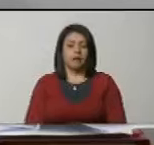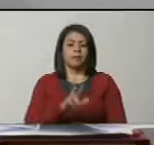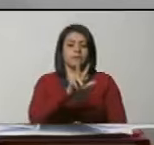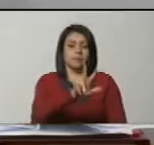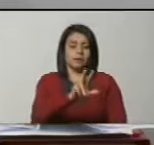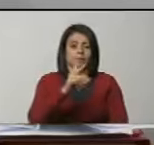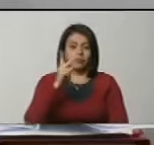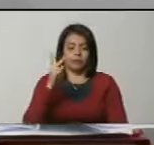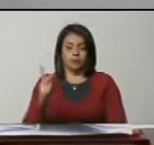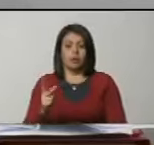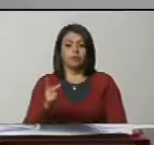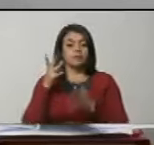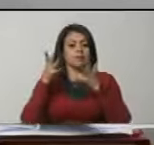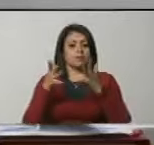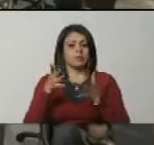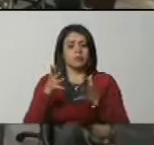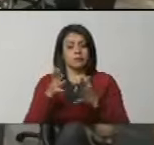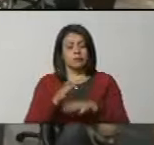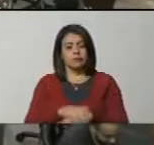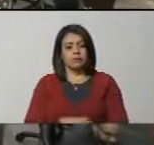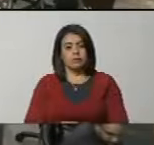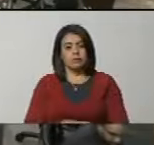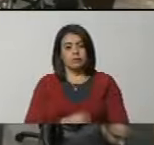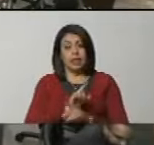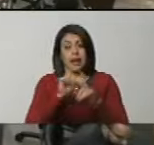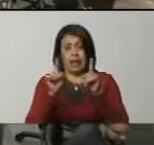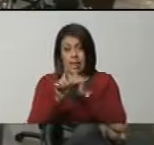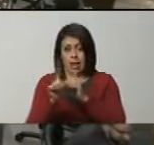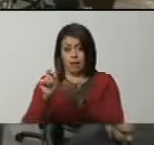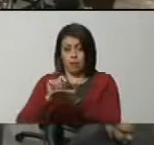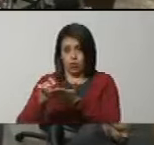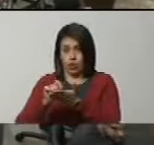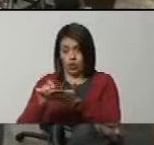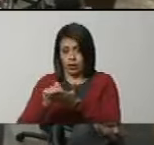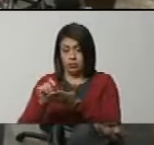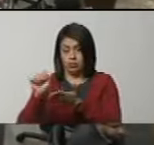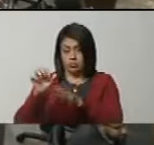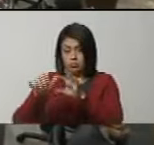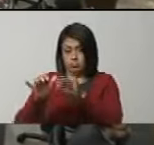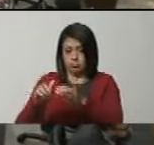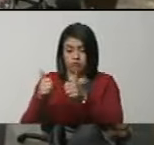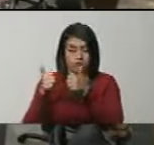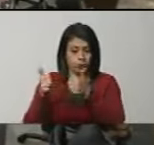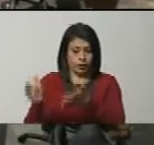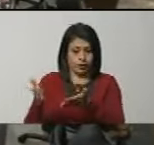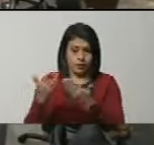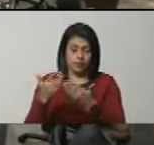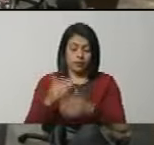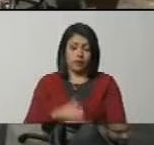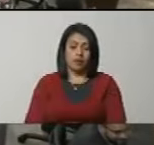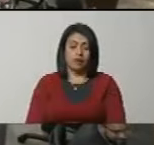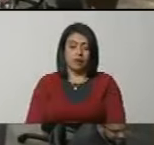Trigésimo segundo. Se sugiere aprobar Secretaria, se está anotando las modificaciones, ¿no? Sí. Qué bueno. Adelante.